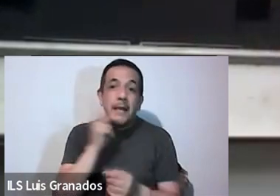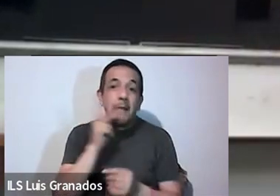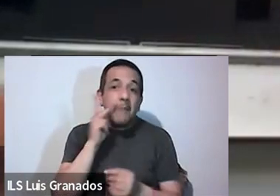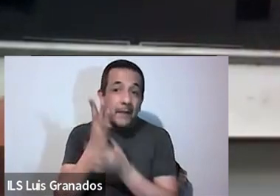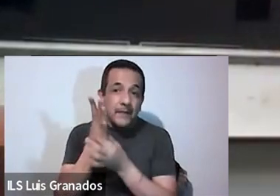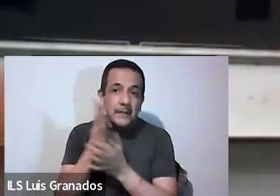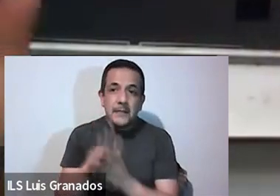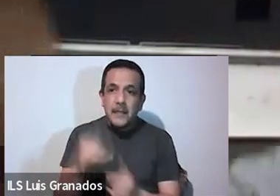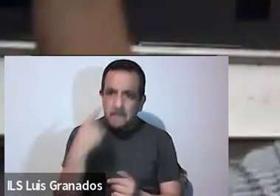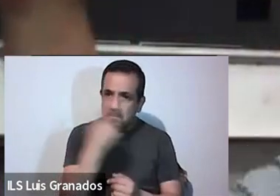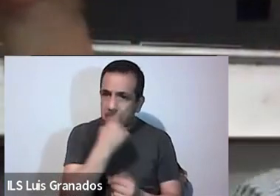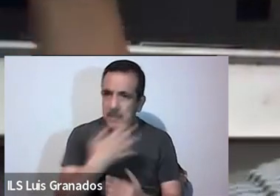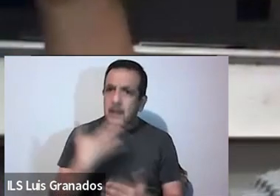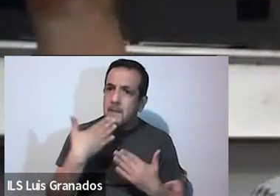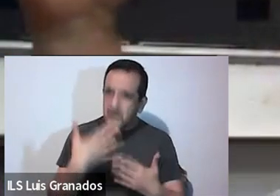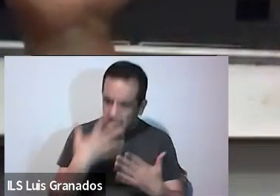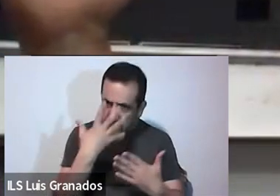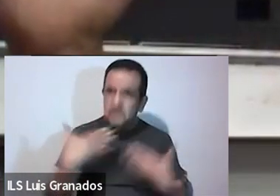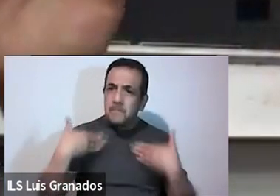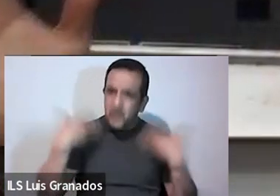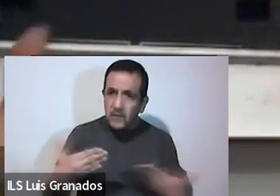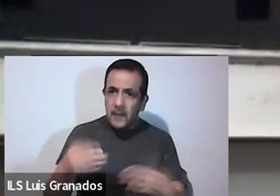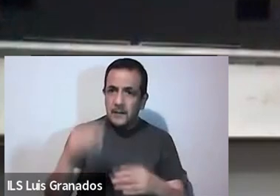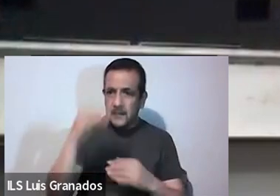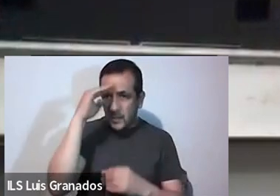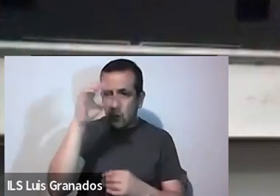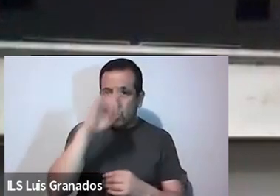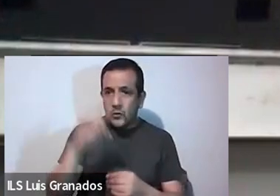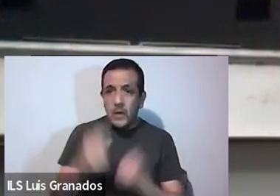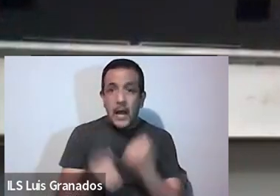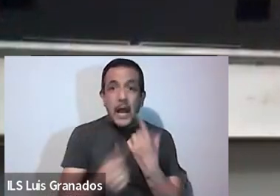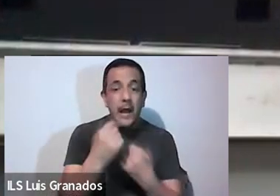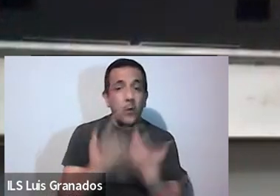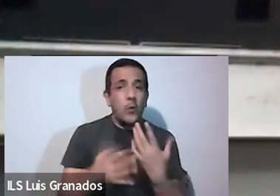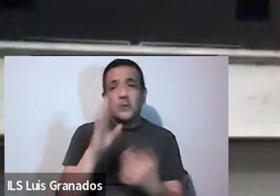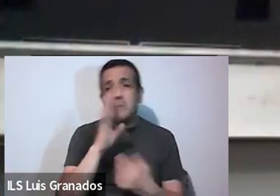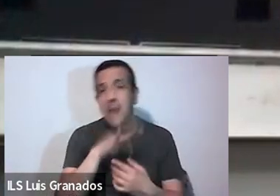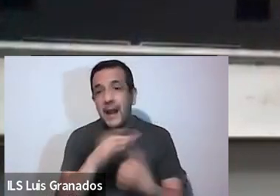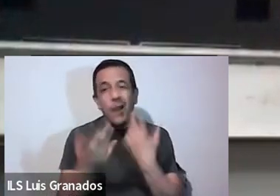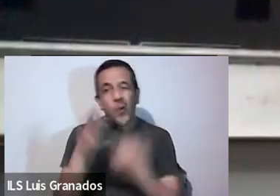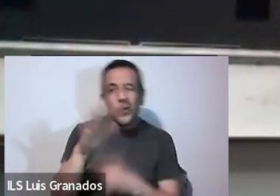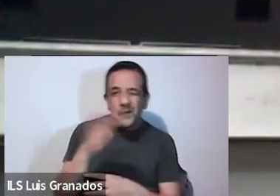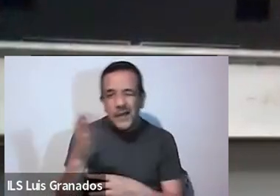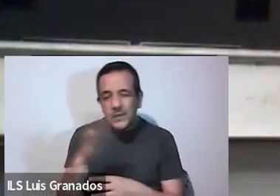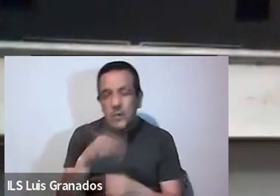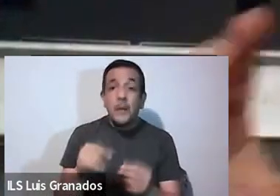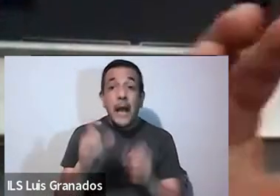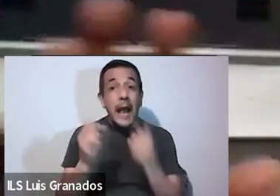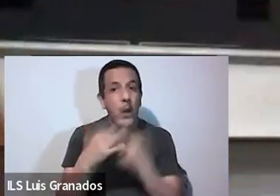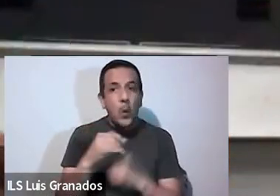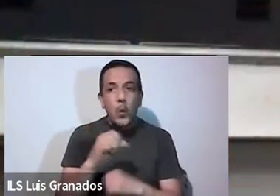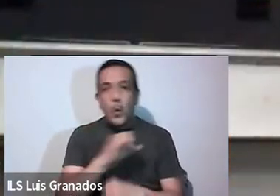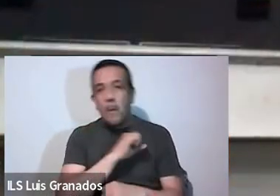sincera con el Señor, así andamos. Unos andaremos muy mal, unos regulares, otros poquito mal,